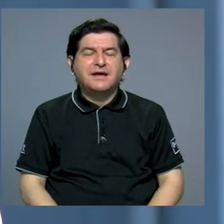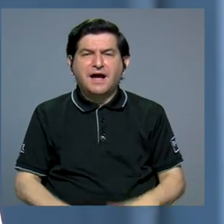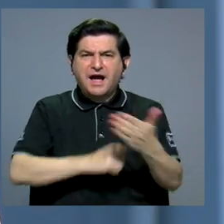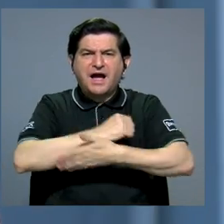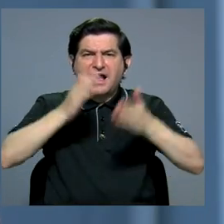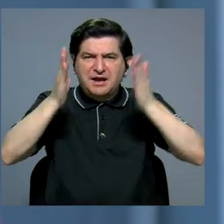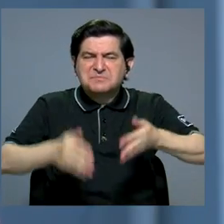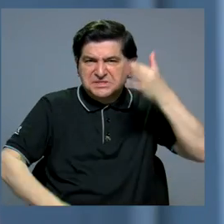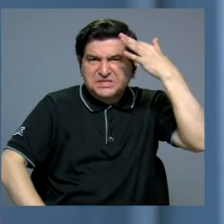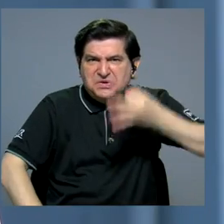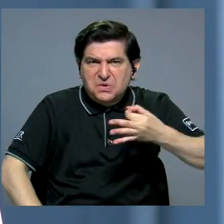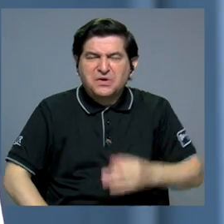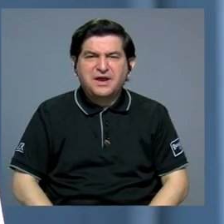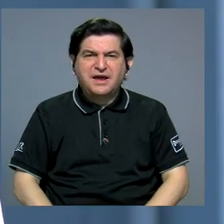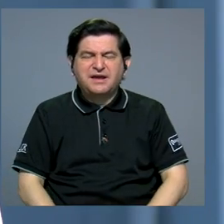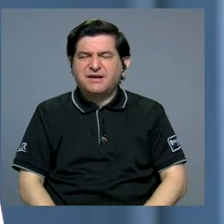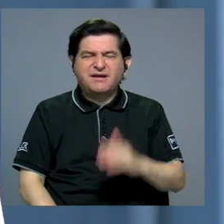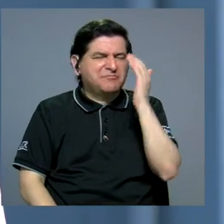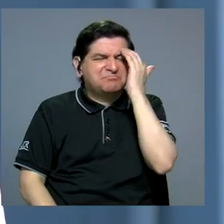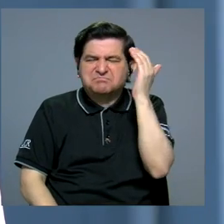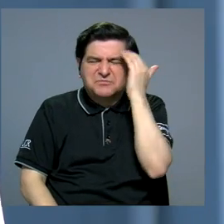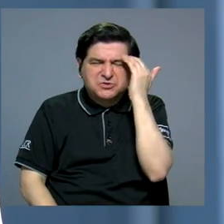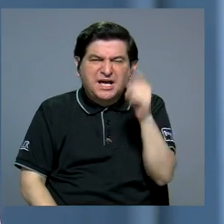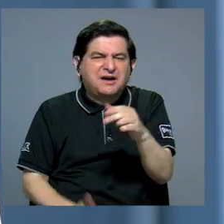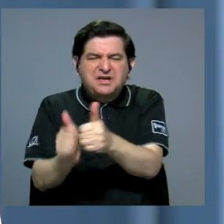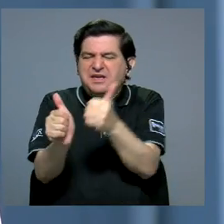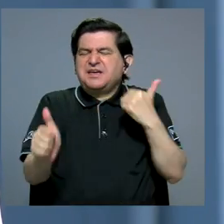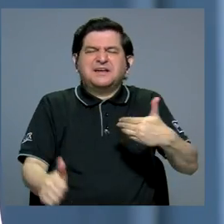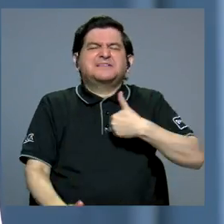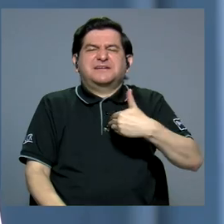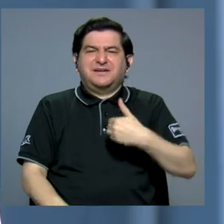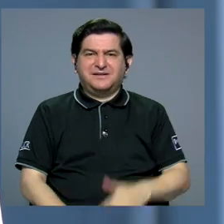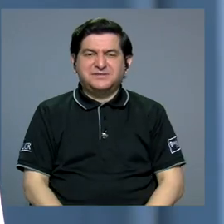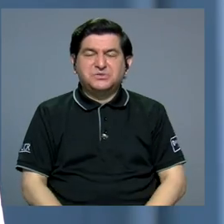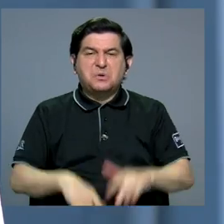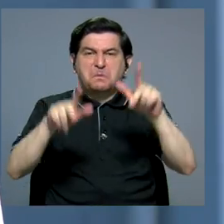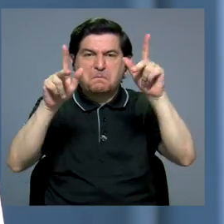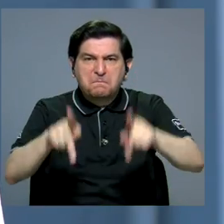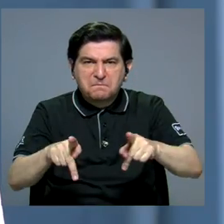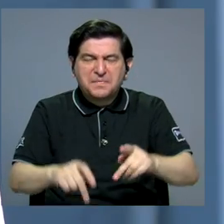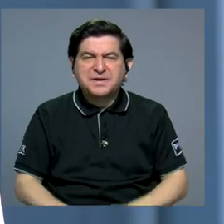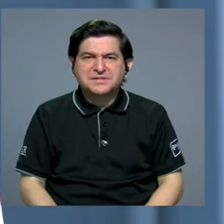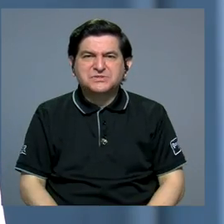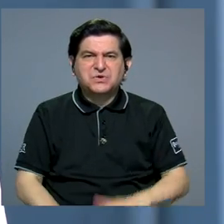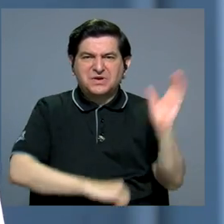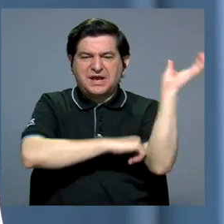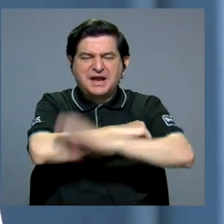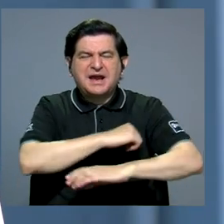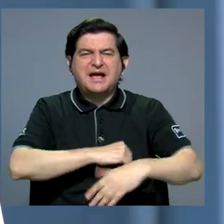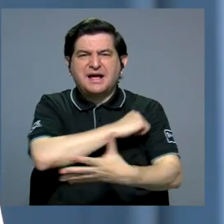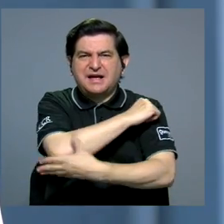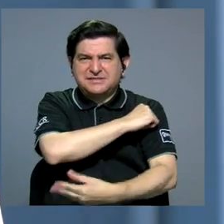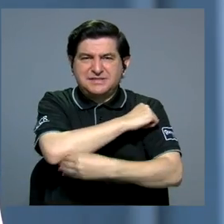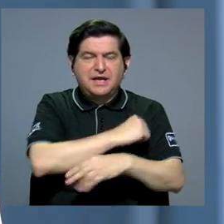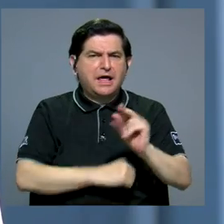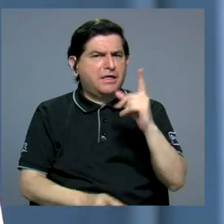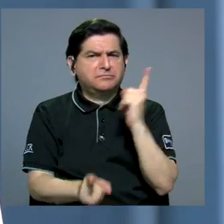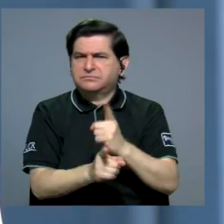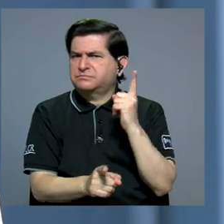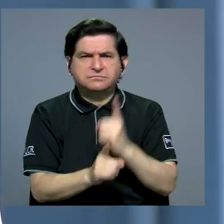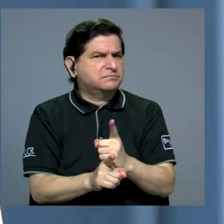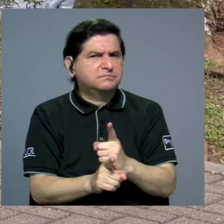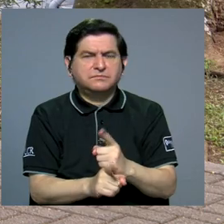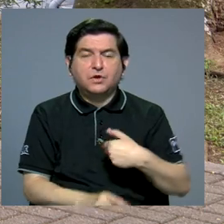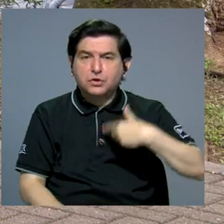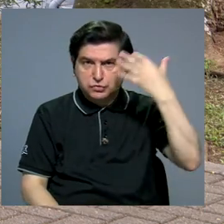de que el campesino es ignorante y atrasado y que es una persona condenada a la pobreza. No tiene que ser